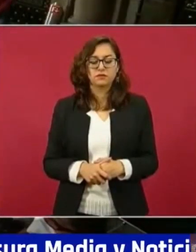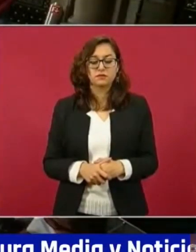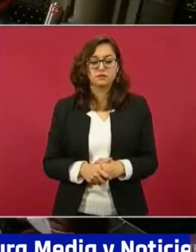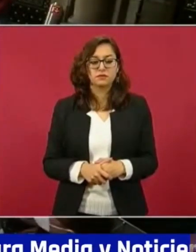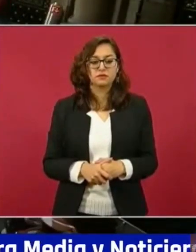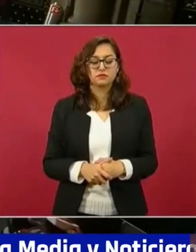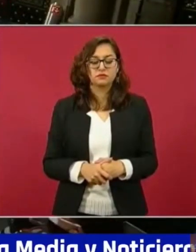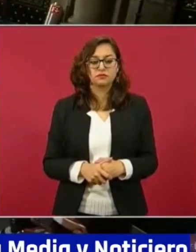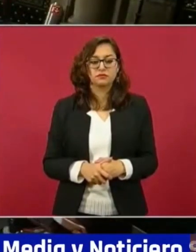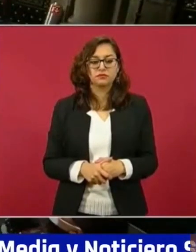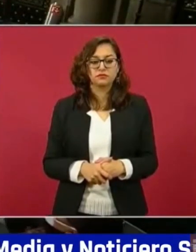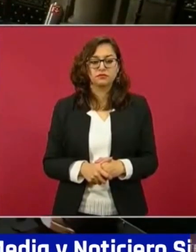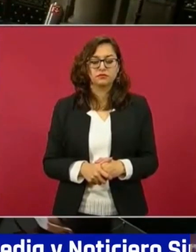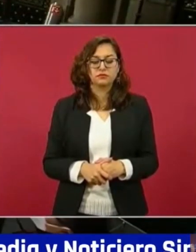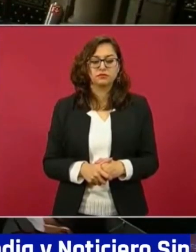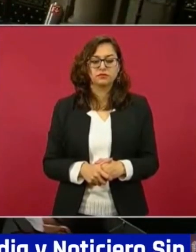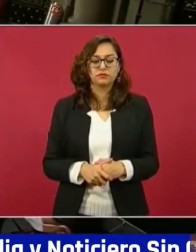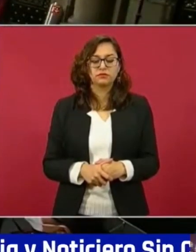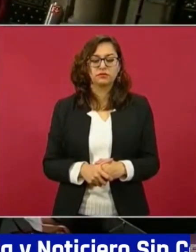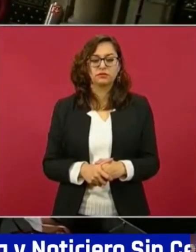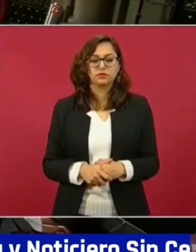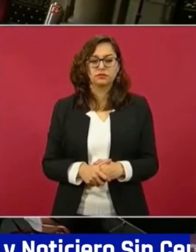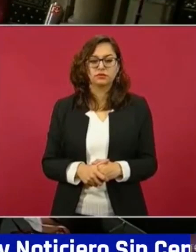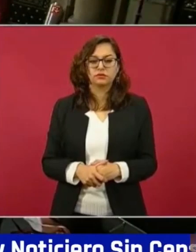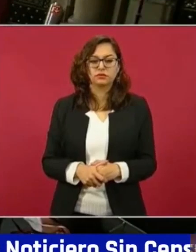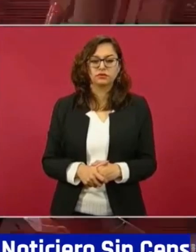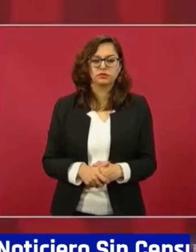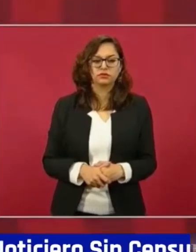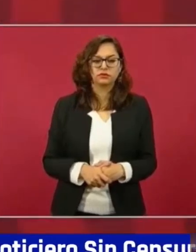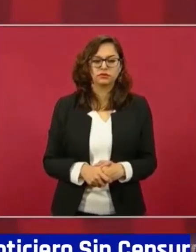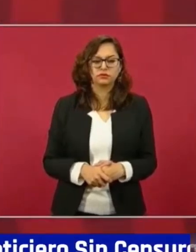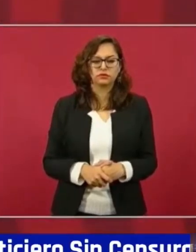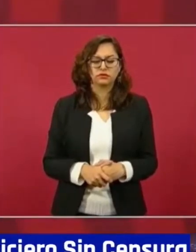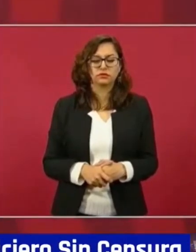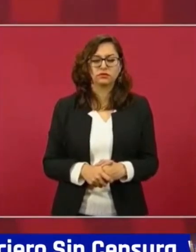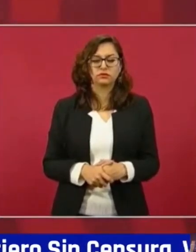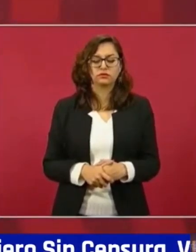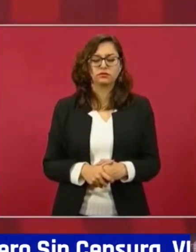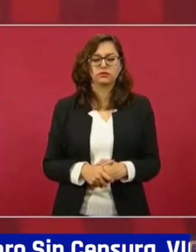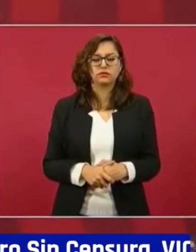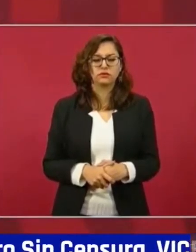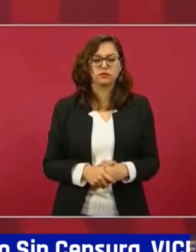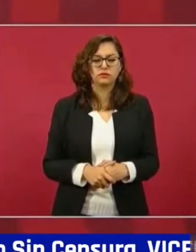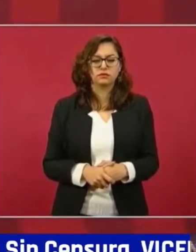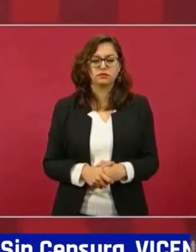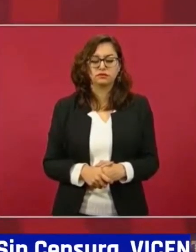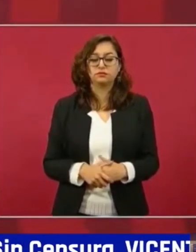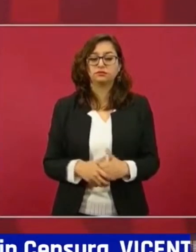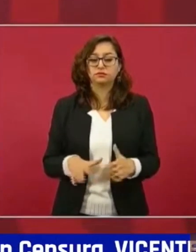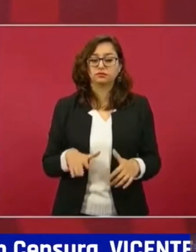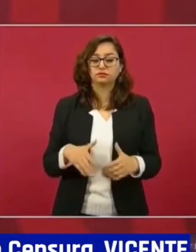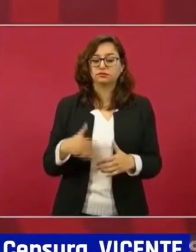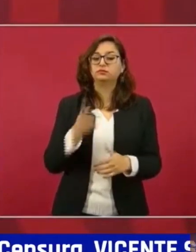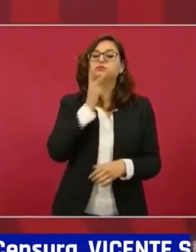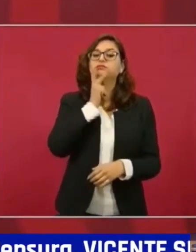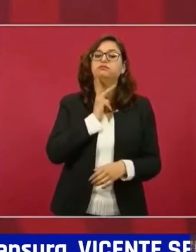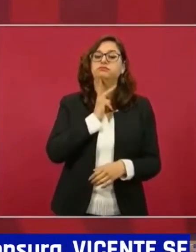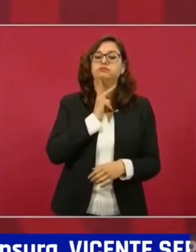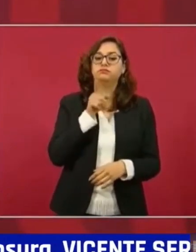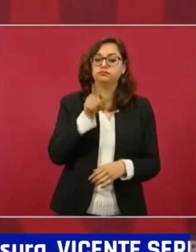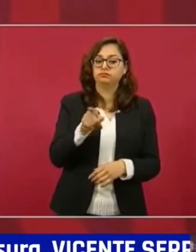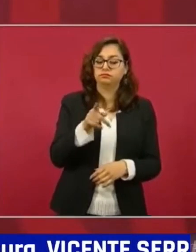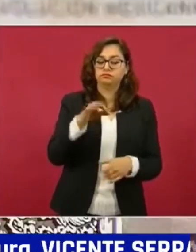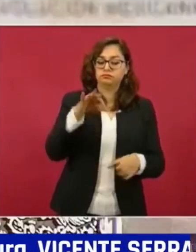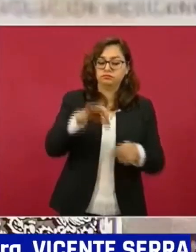compartimos cuáles son los requisitos para participar en la elección como candidato a